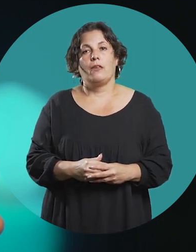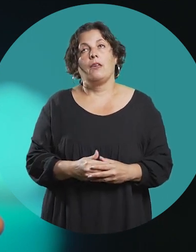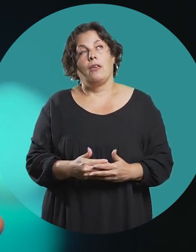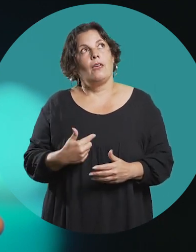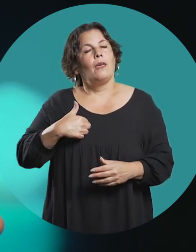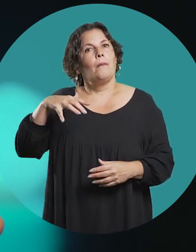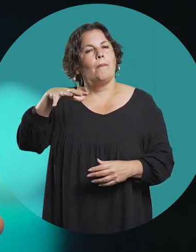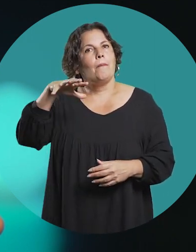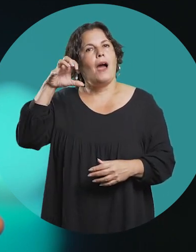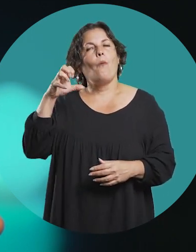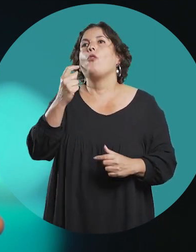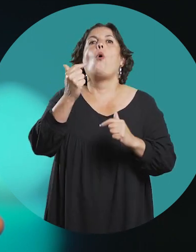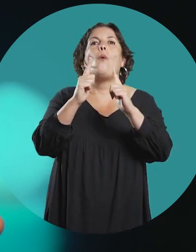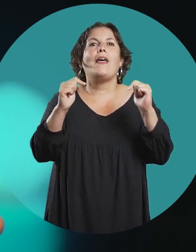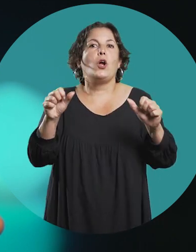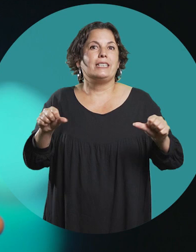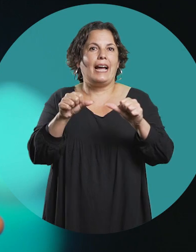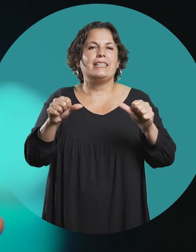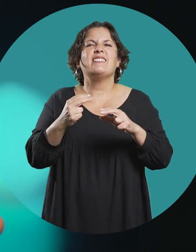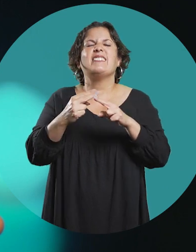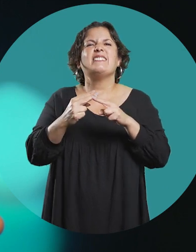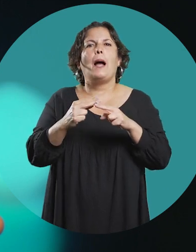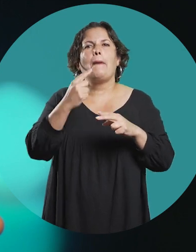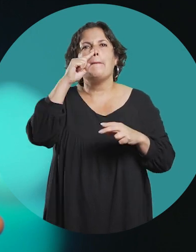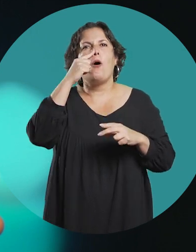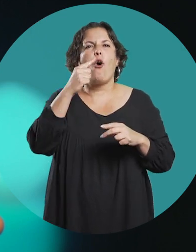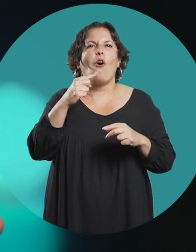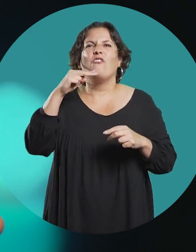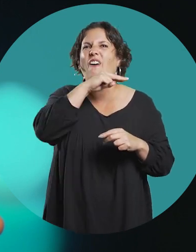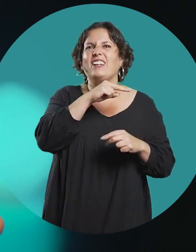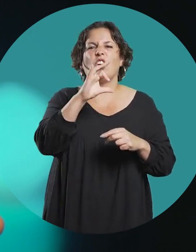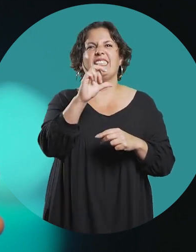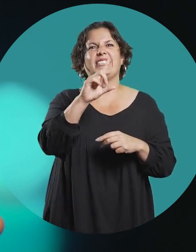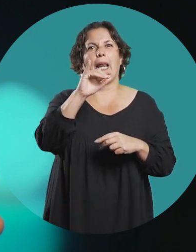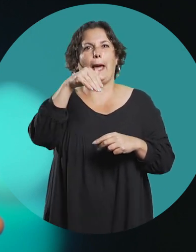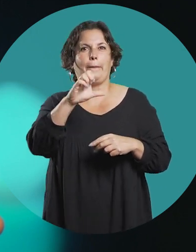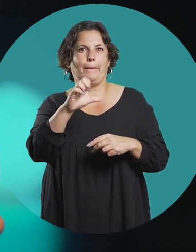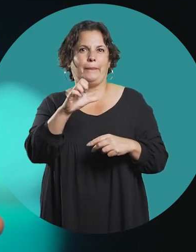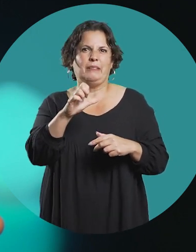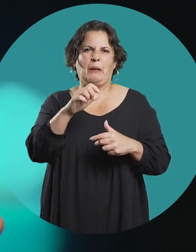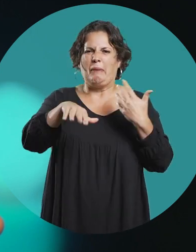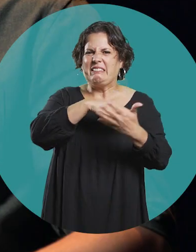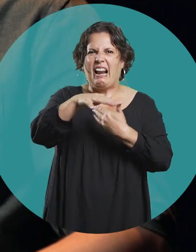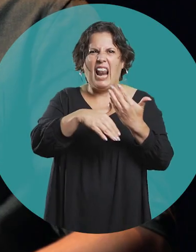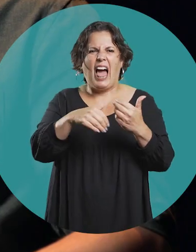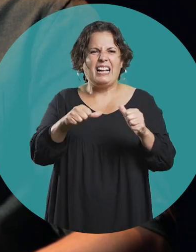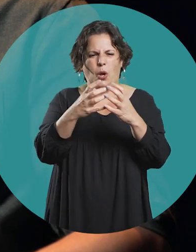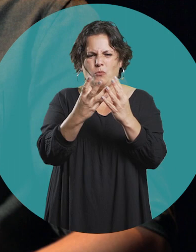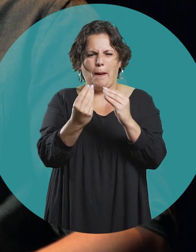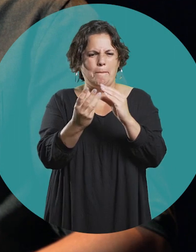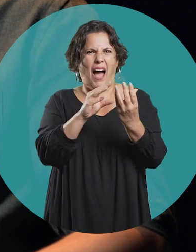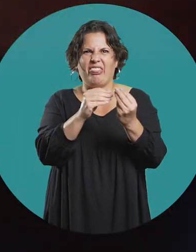Me acuerdo, una de las cosas que hacíamos era moco falso, como slime, le dicen ahora, que es una cosa medio que mezclas y se hace una